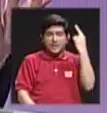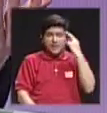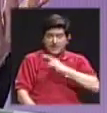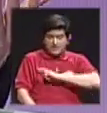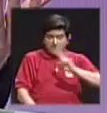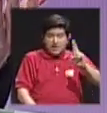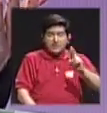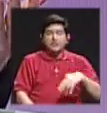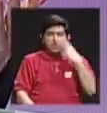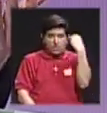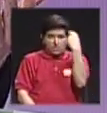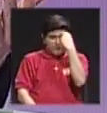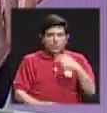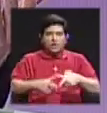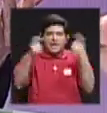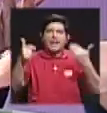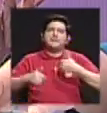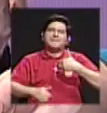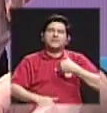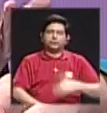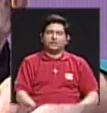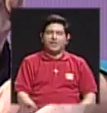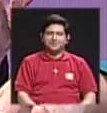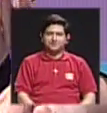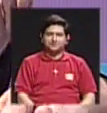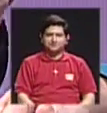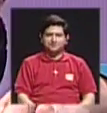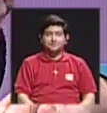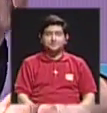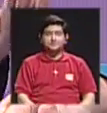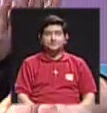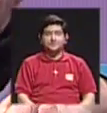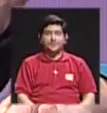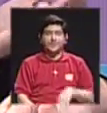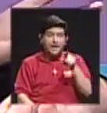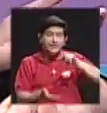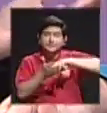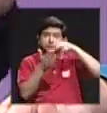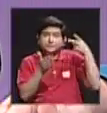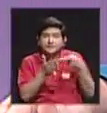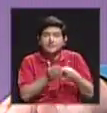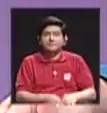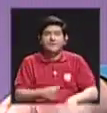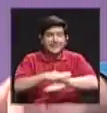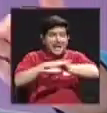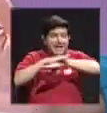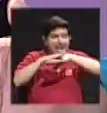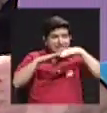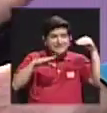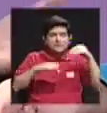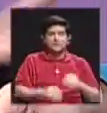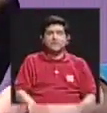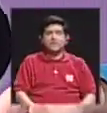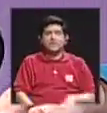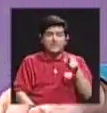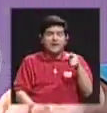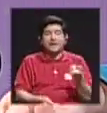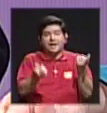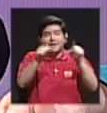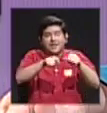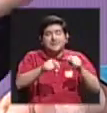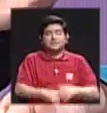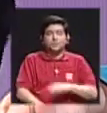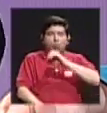católica es la religión de la mayoría. Sí, es que eso es precisamente otro porque error. Eso significa excluir a la minoría.